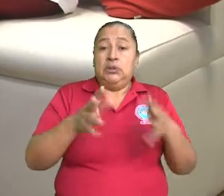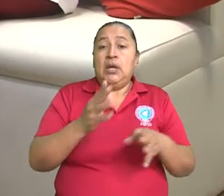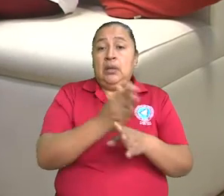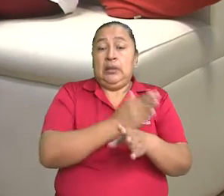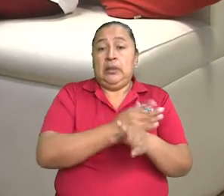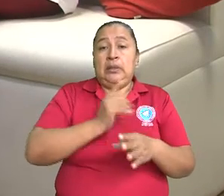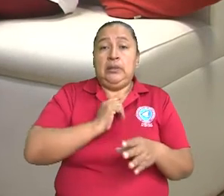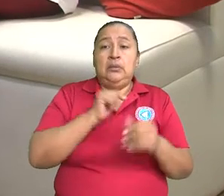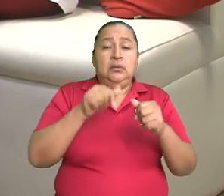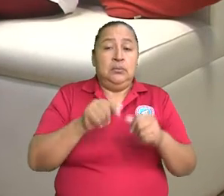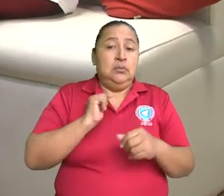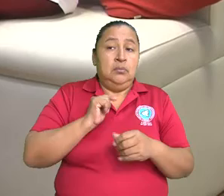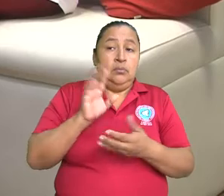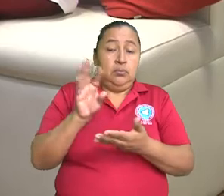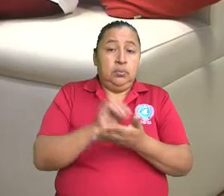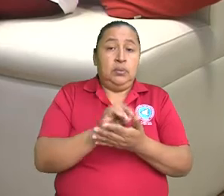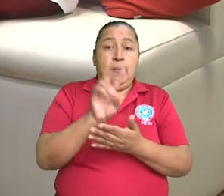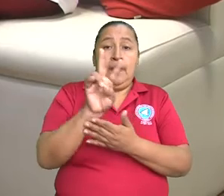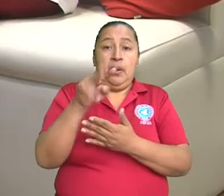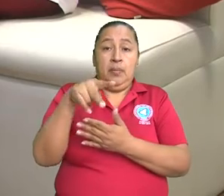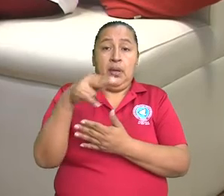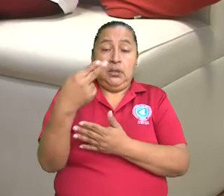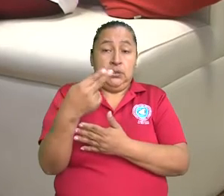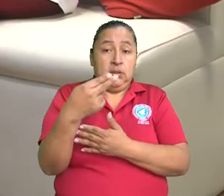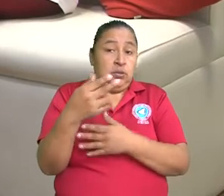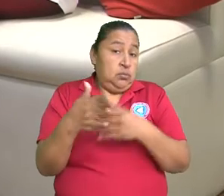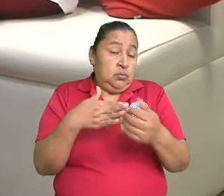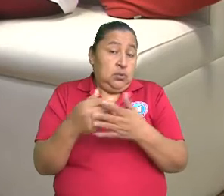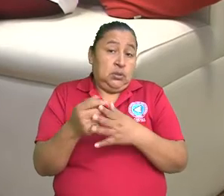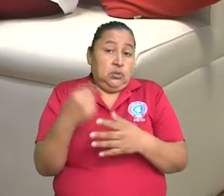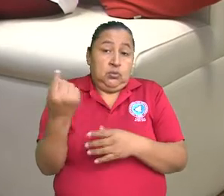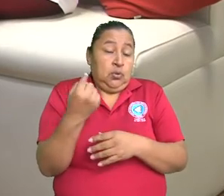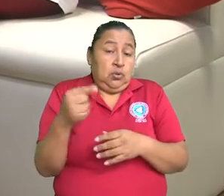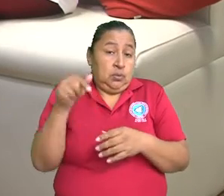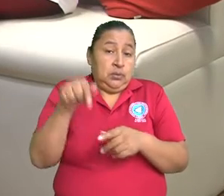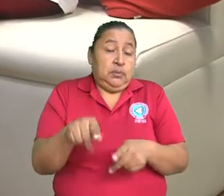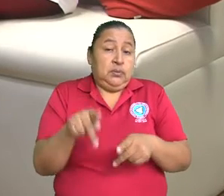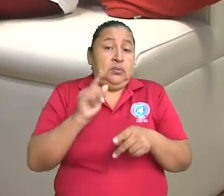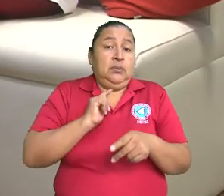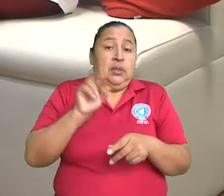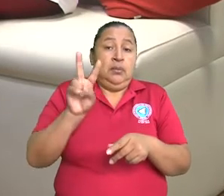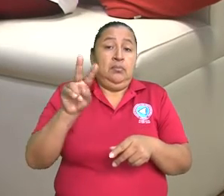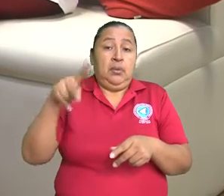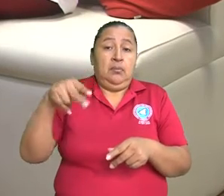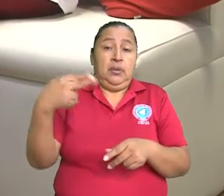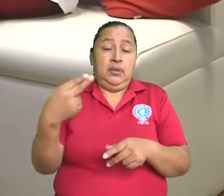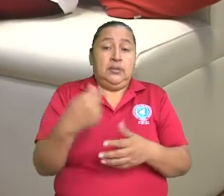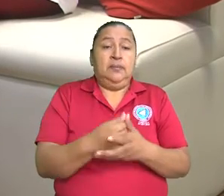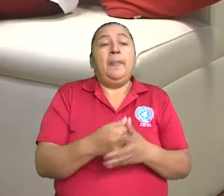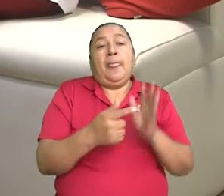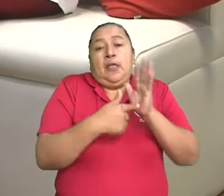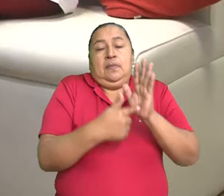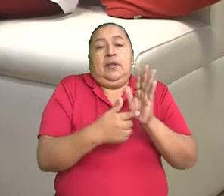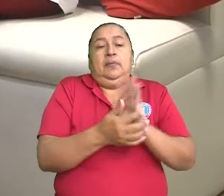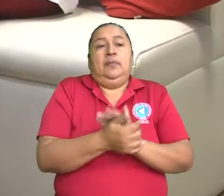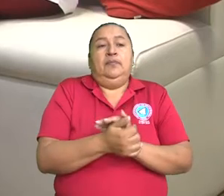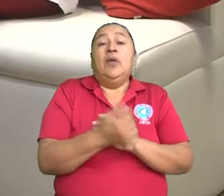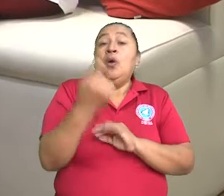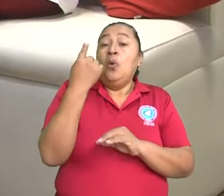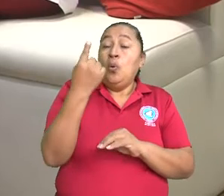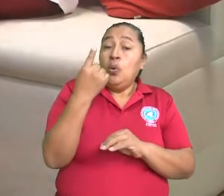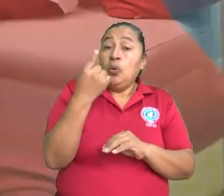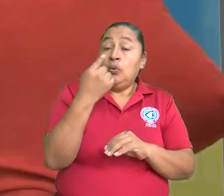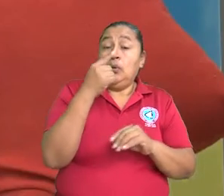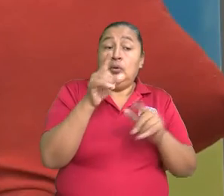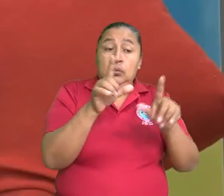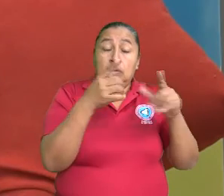es portador del virus. Claro. Independientemente de que esté solo con esa pareja, se lo va a estar transmitiendo. Claro, un ejemplo, uno de los factores de